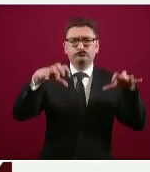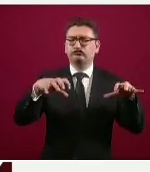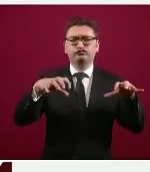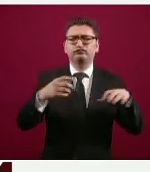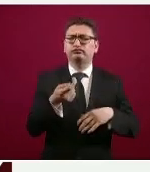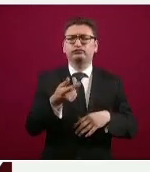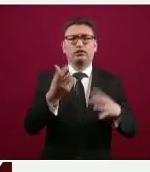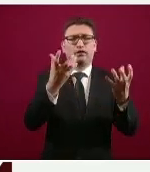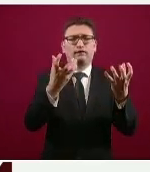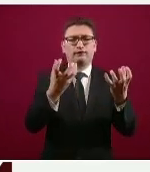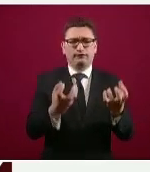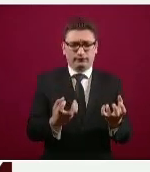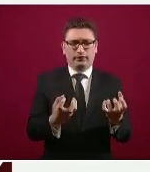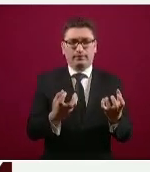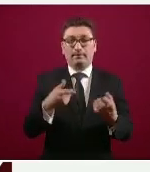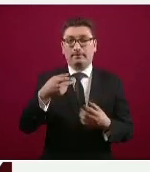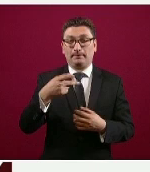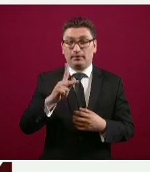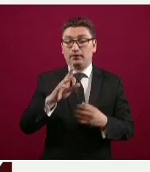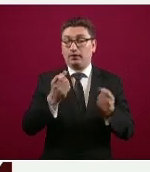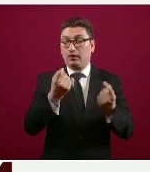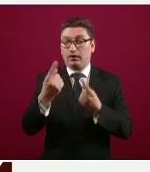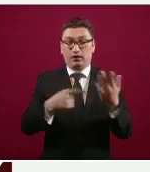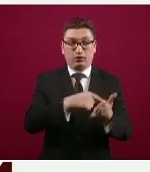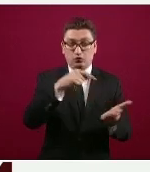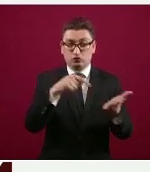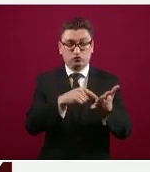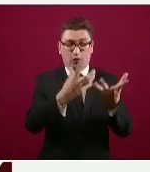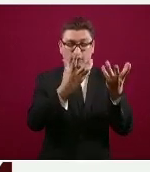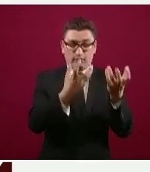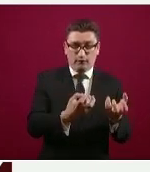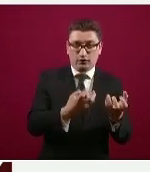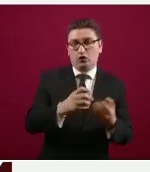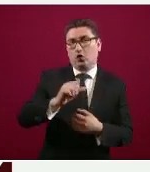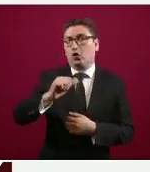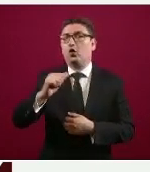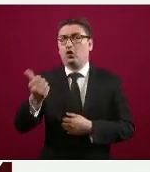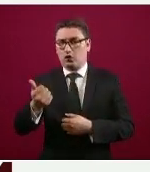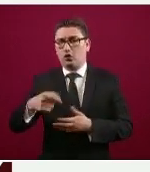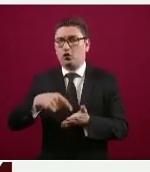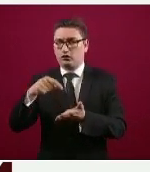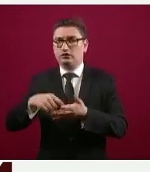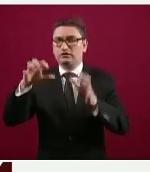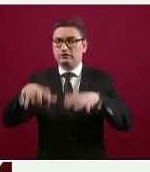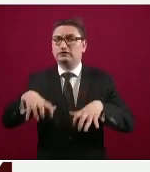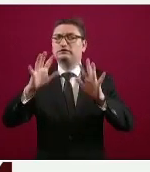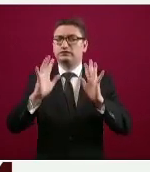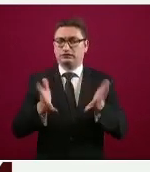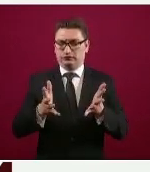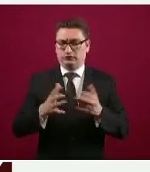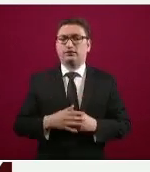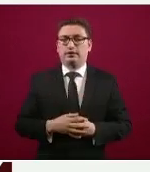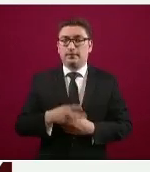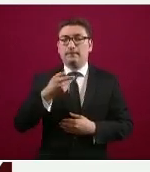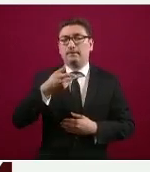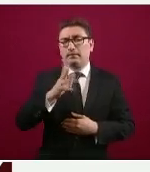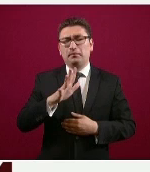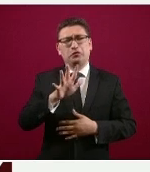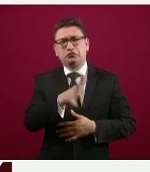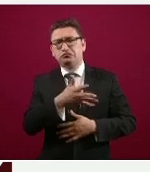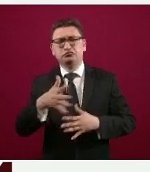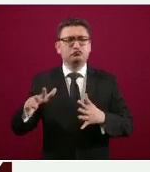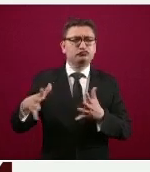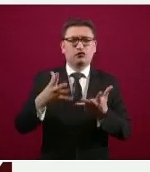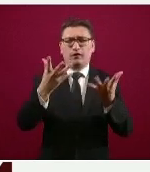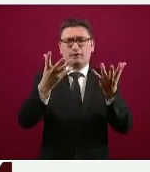y si bien en algunos lugares podemos observar la sequía, en otros lugares ya estamos experimentando lluvias, pero en general, en promedio, estamos en